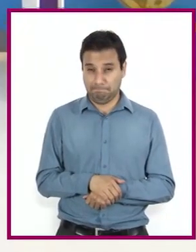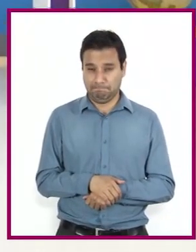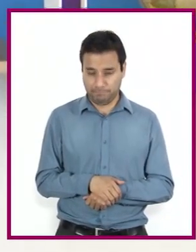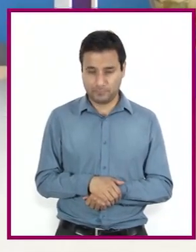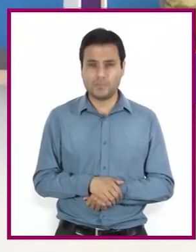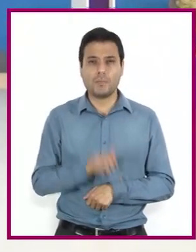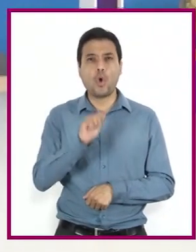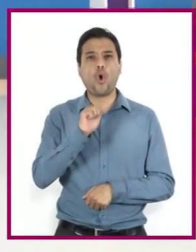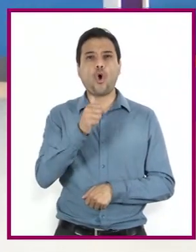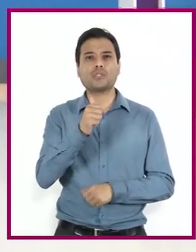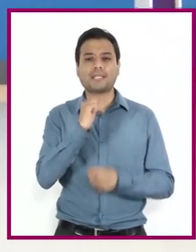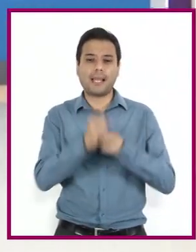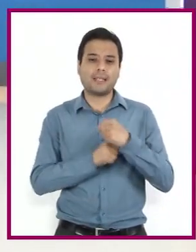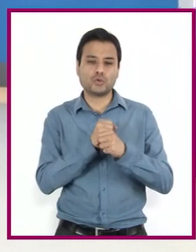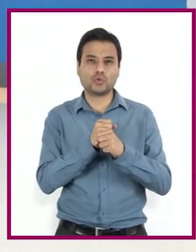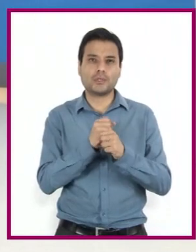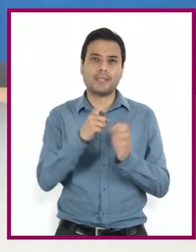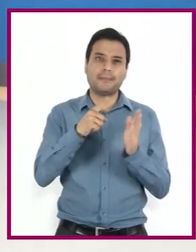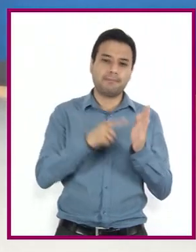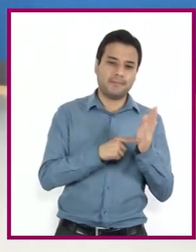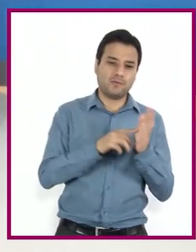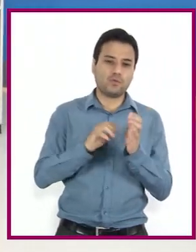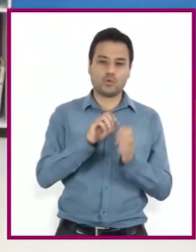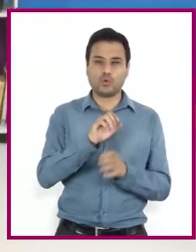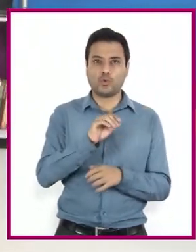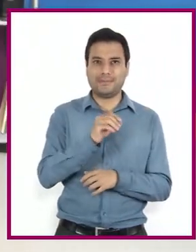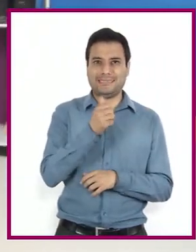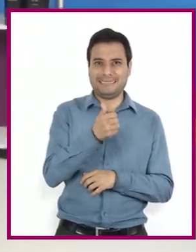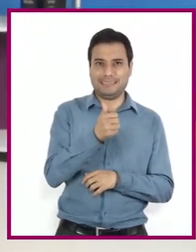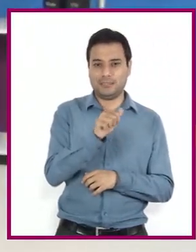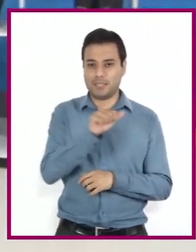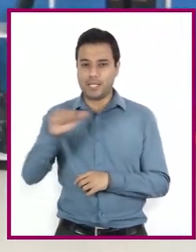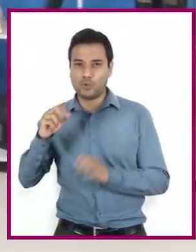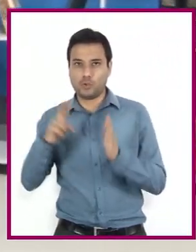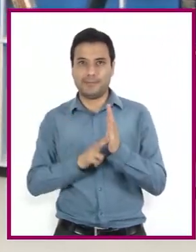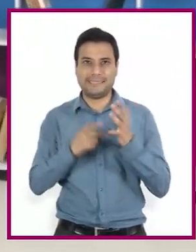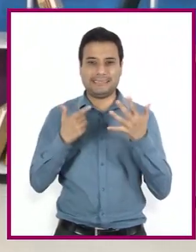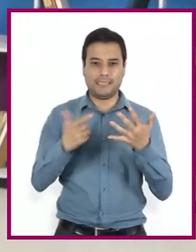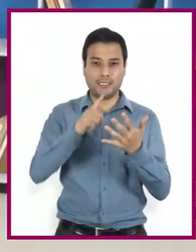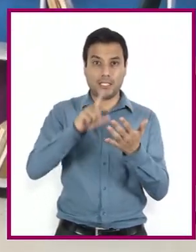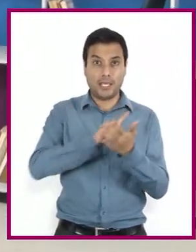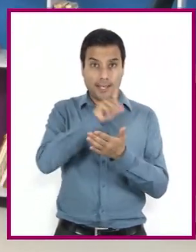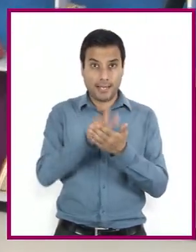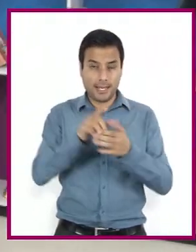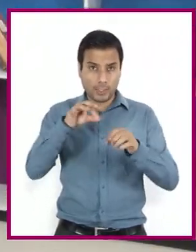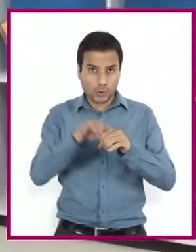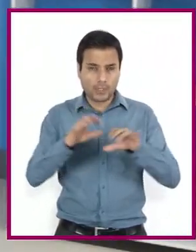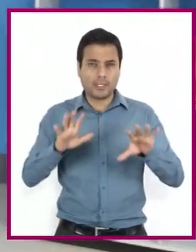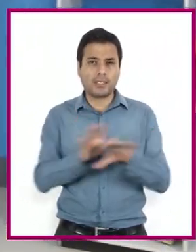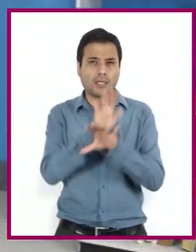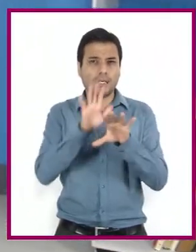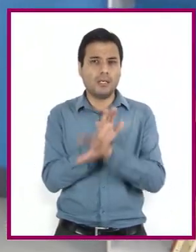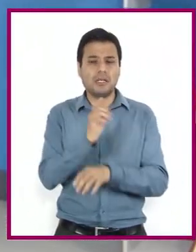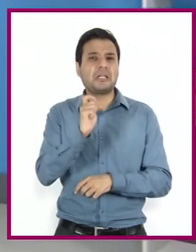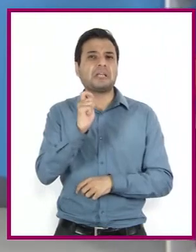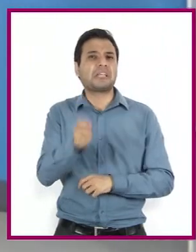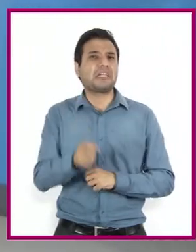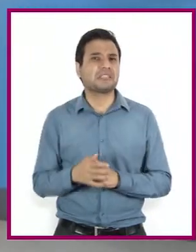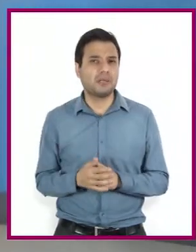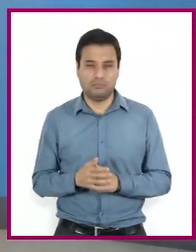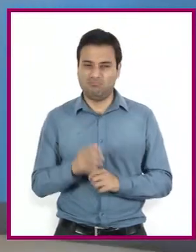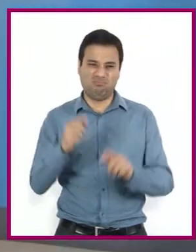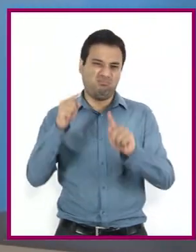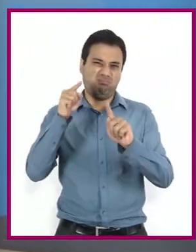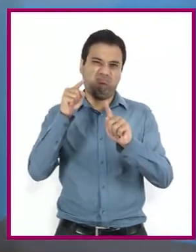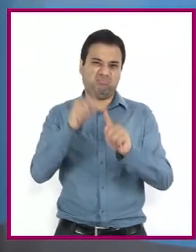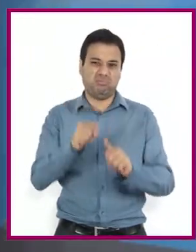Durante 11 años, entre 1996 y 2007, las reformas electorales se centraron en aspectos puntuales